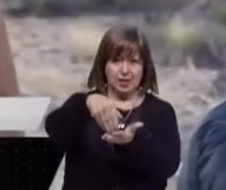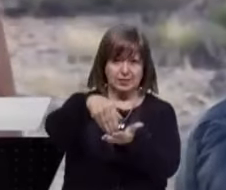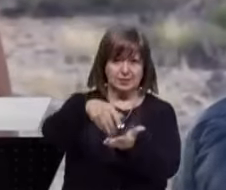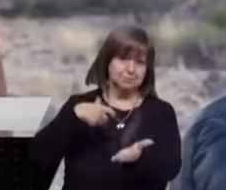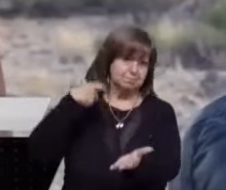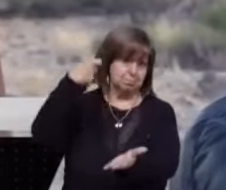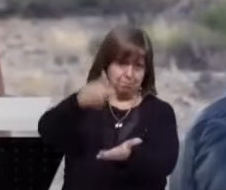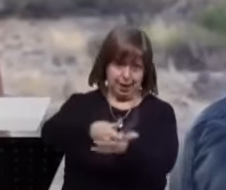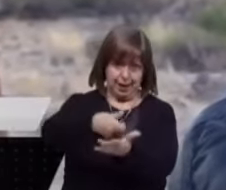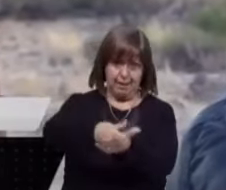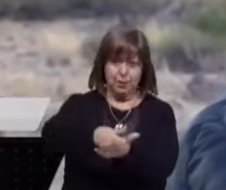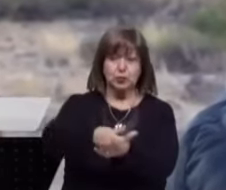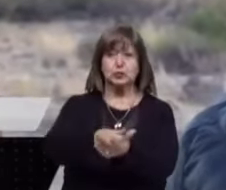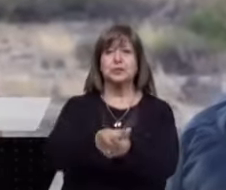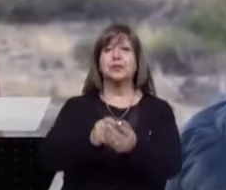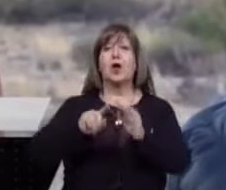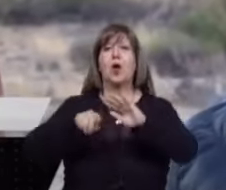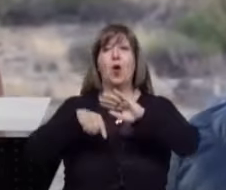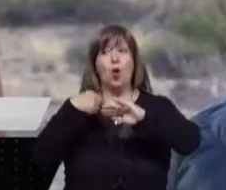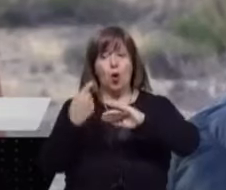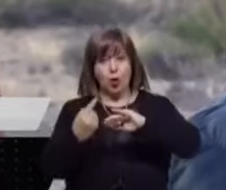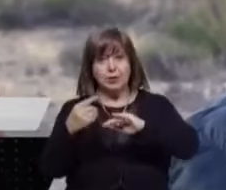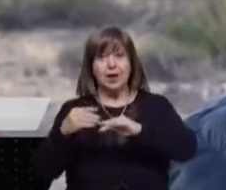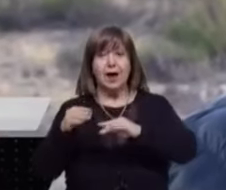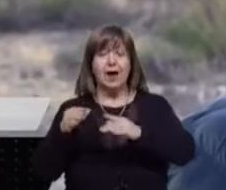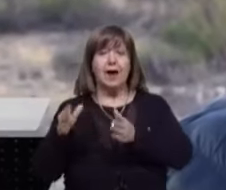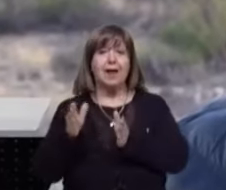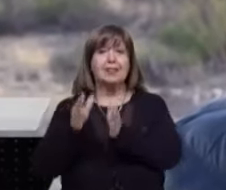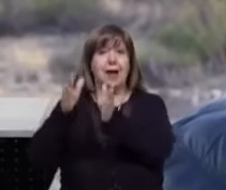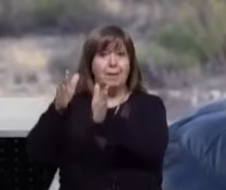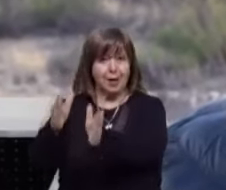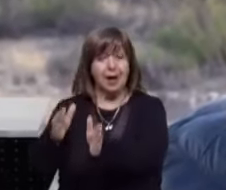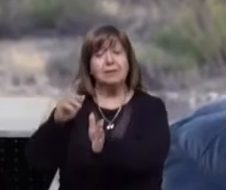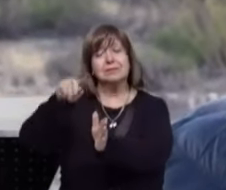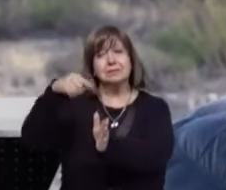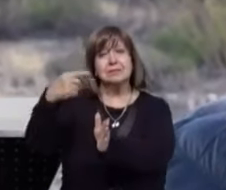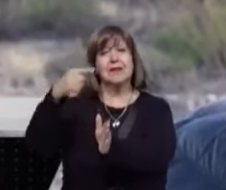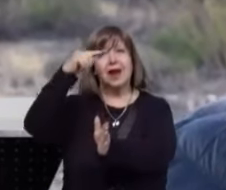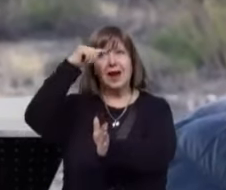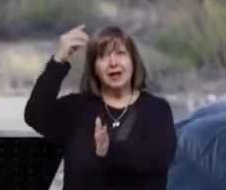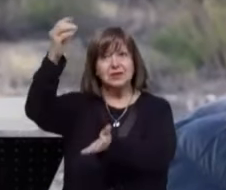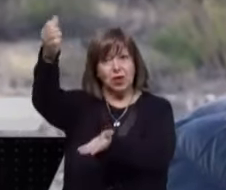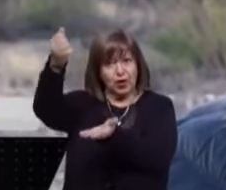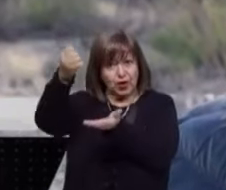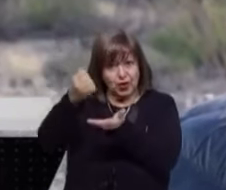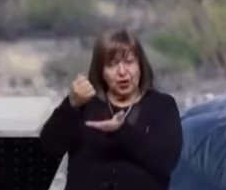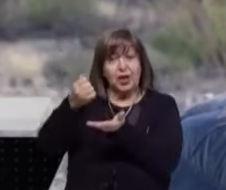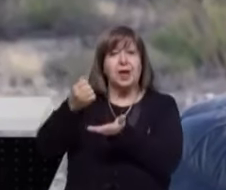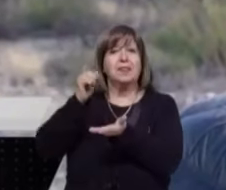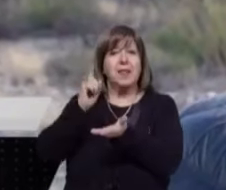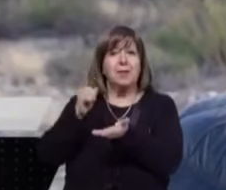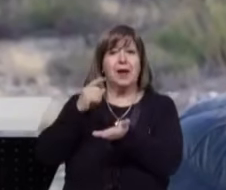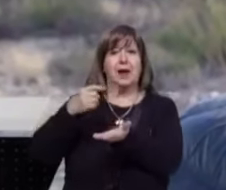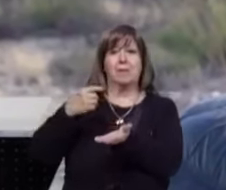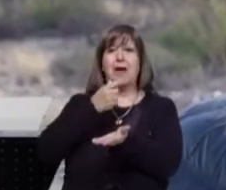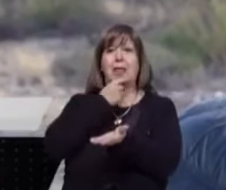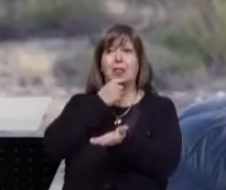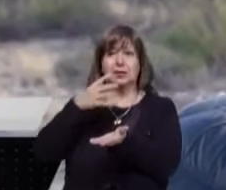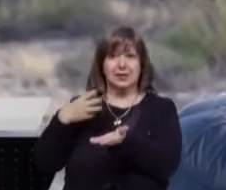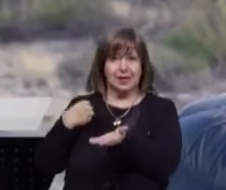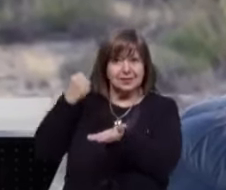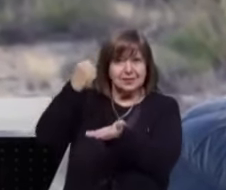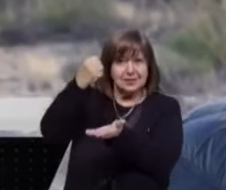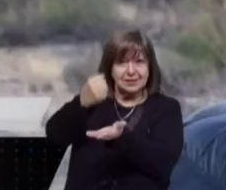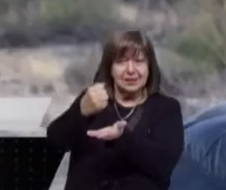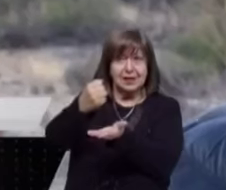tiene una obra que inicialmente financió nación que la provincia siguió enfrentando con su financiación porque los